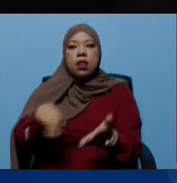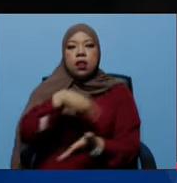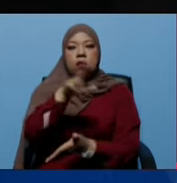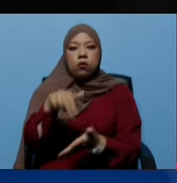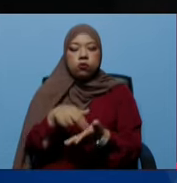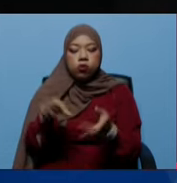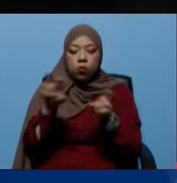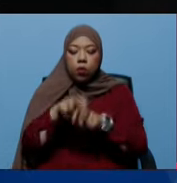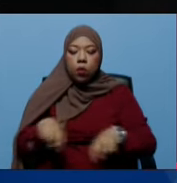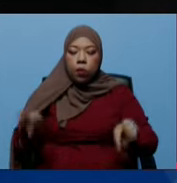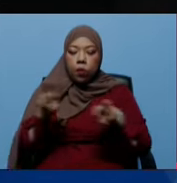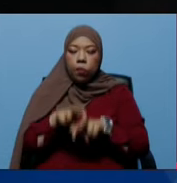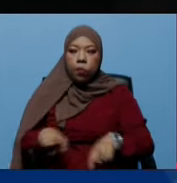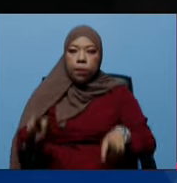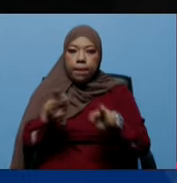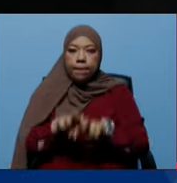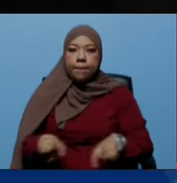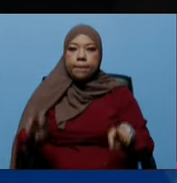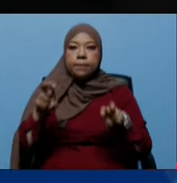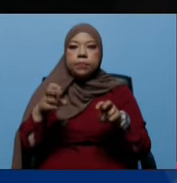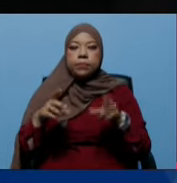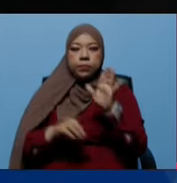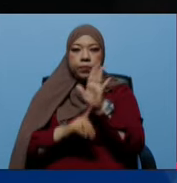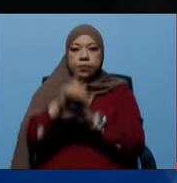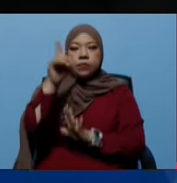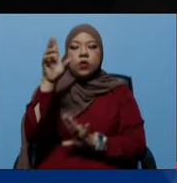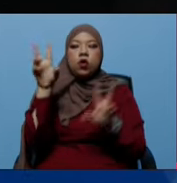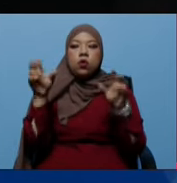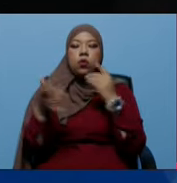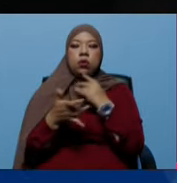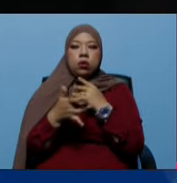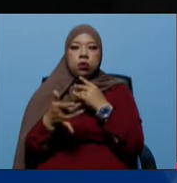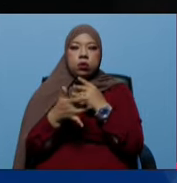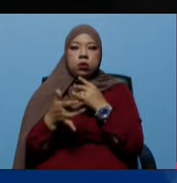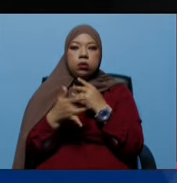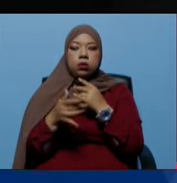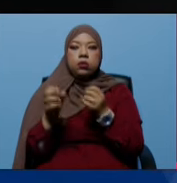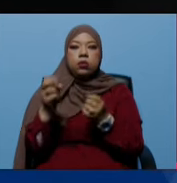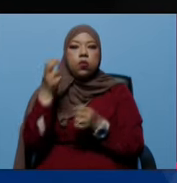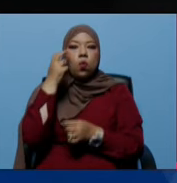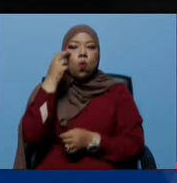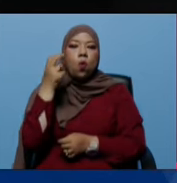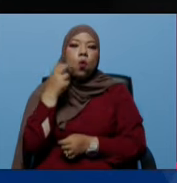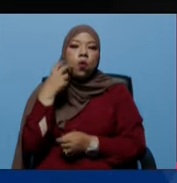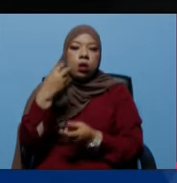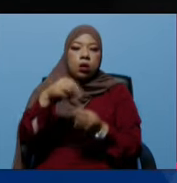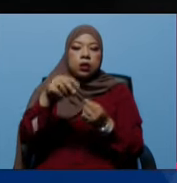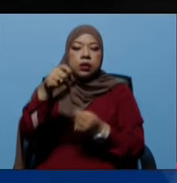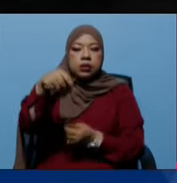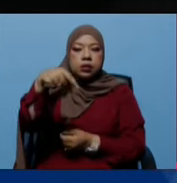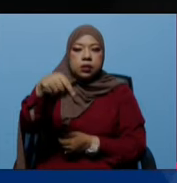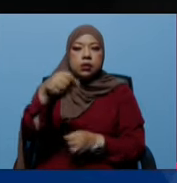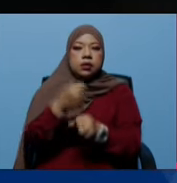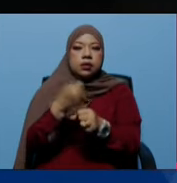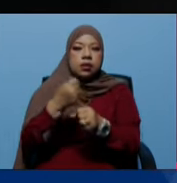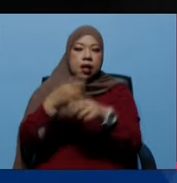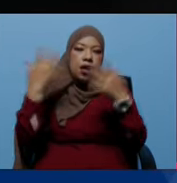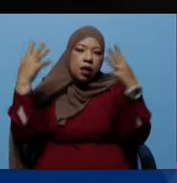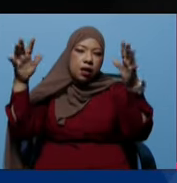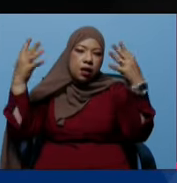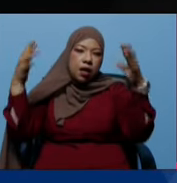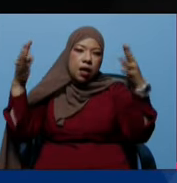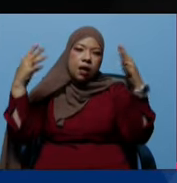Nacional de Investigación, Desarrollo e Innovación del Cacao Venezolano, CENIDIT, y